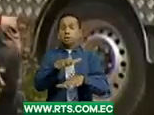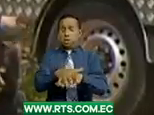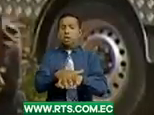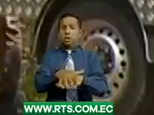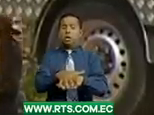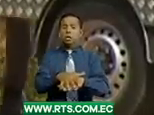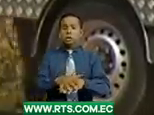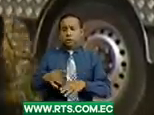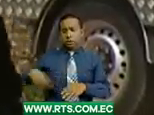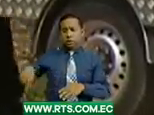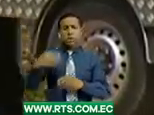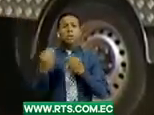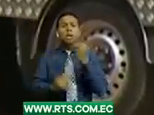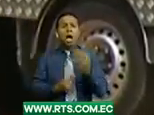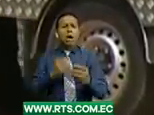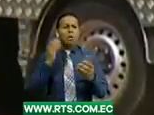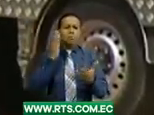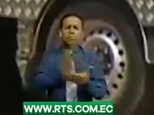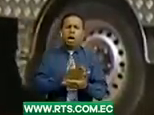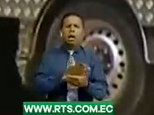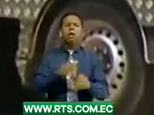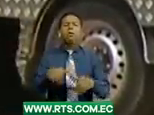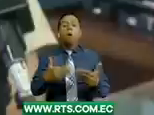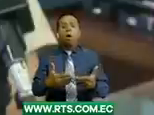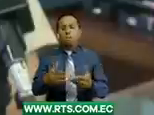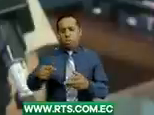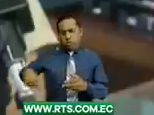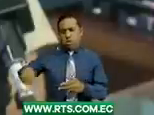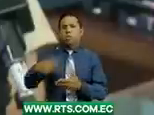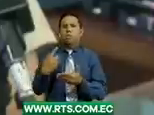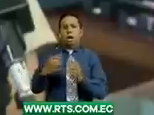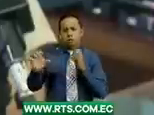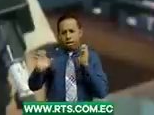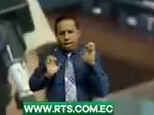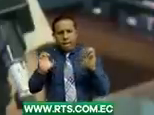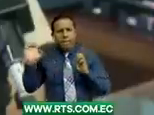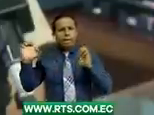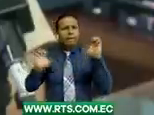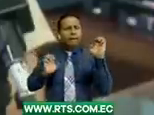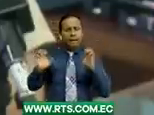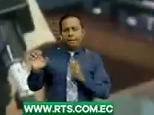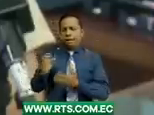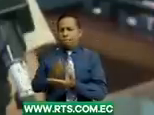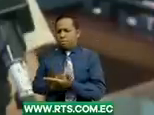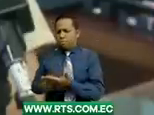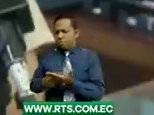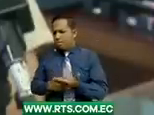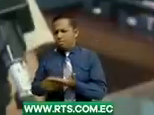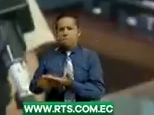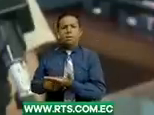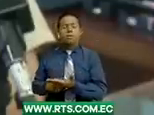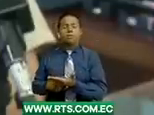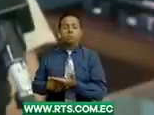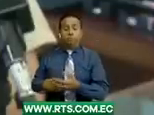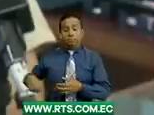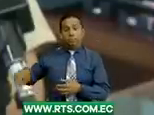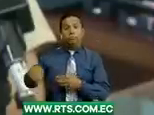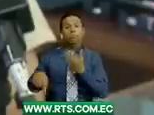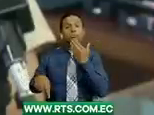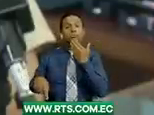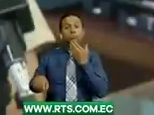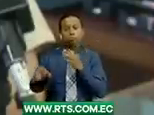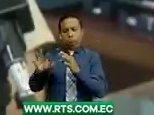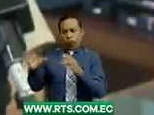las acciones para detener las muertes violentas están en camino. Y la estrategia está en el sentido de crear